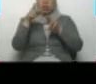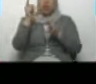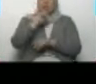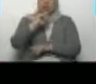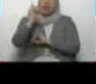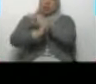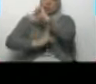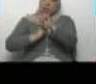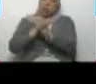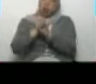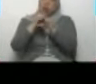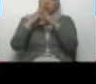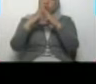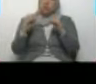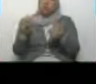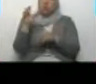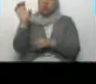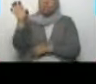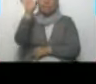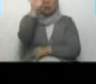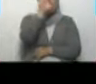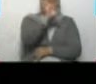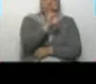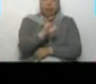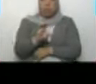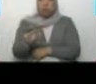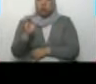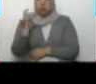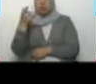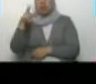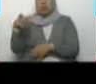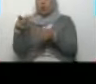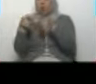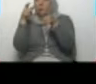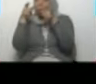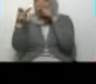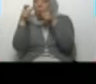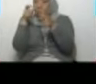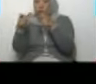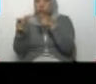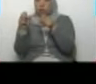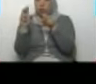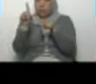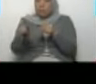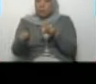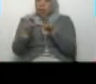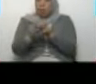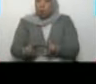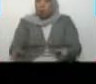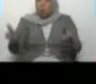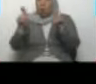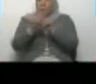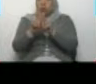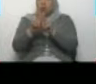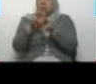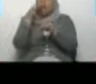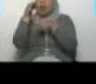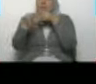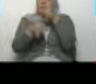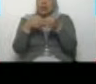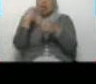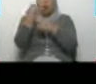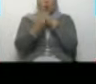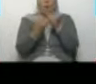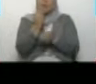internacional por la Organización de Naciones Unidas, por el Consejo de Seguridad de la ONU, que establece las fronteras de Palestina y de